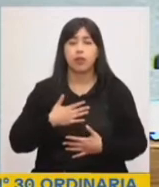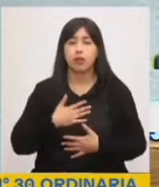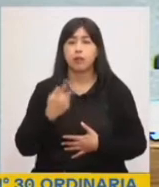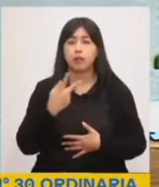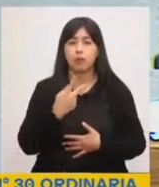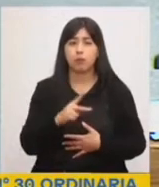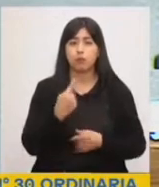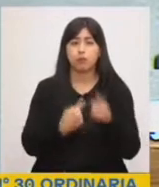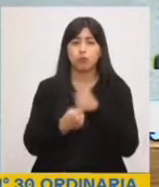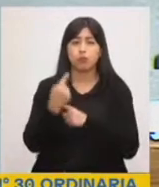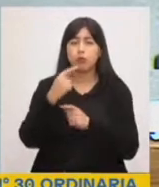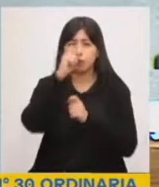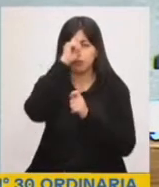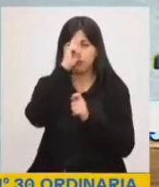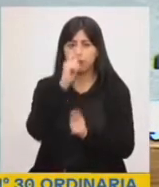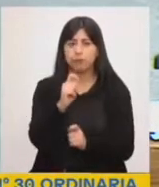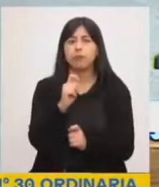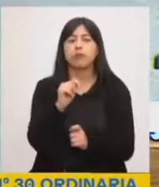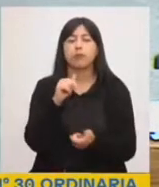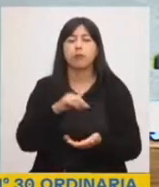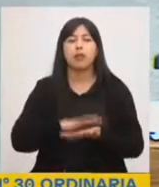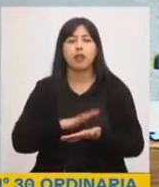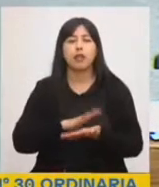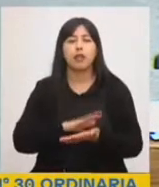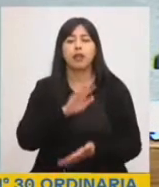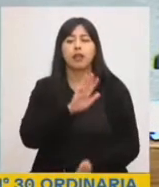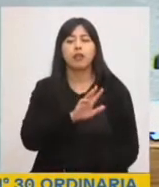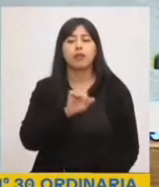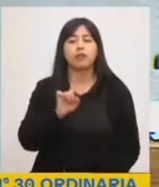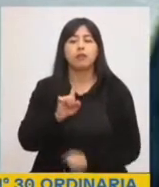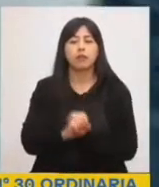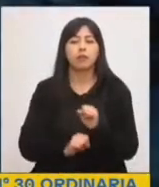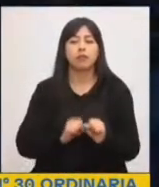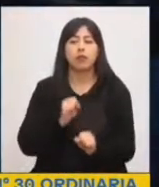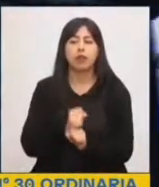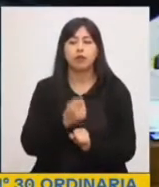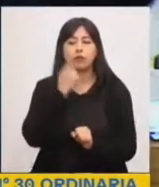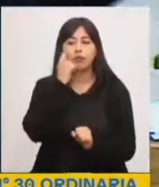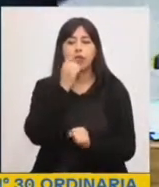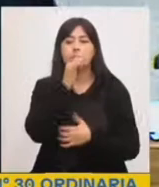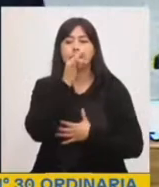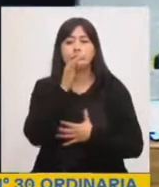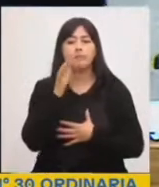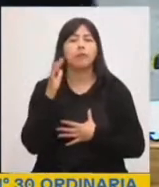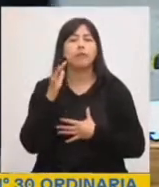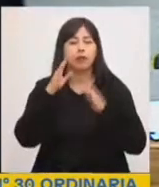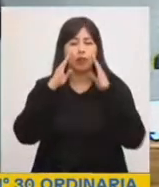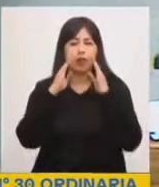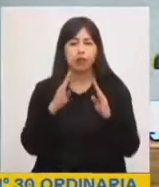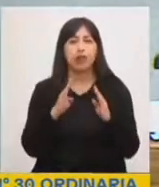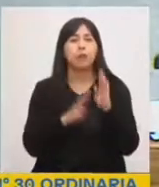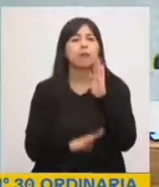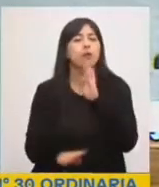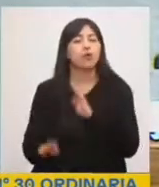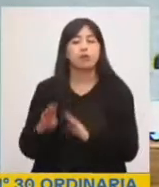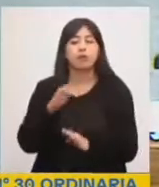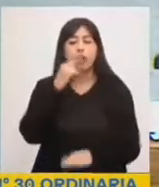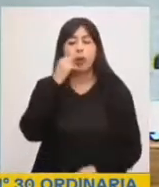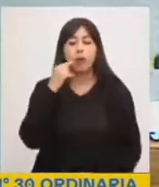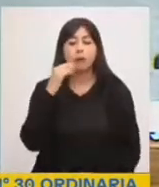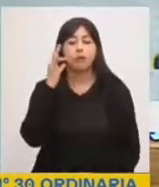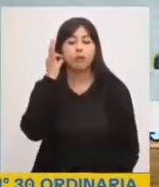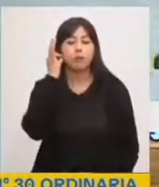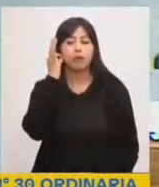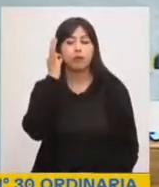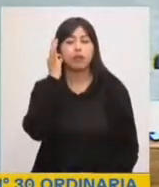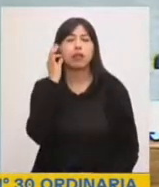historia, celebrando hoy sus 91 años, demostrando su compromiso y dedicación en la protección de hombres y mujeres de